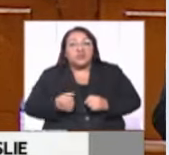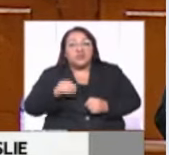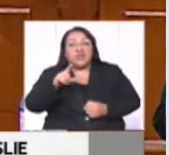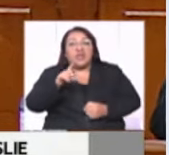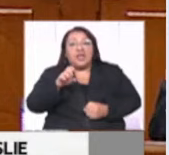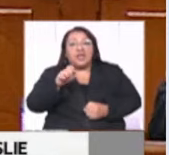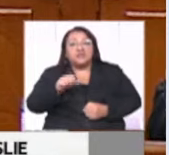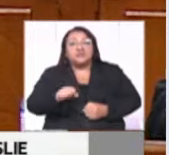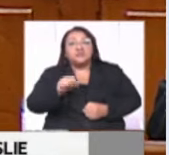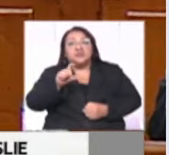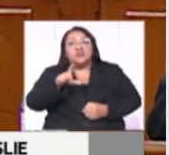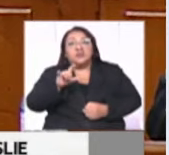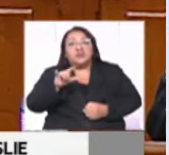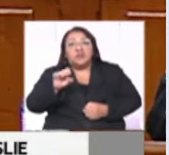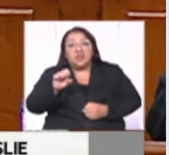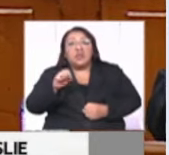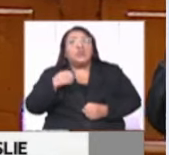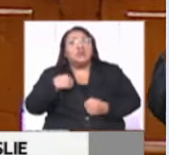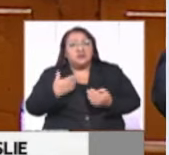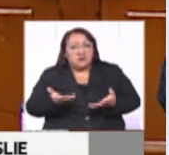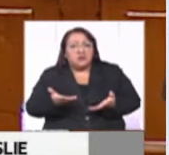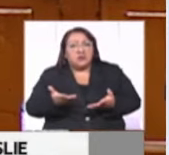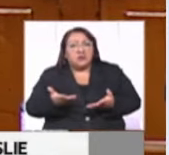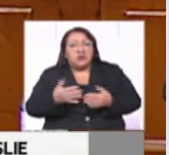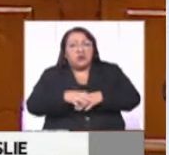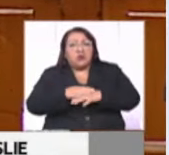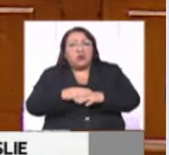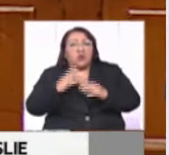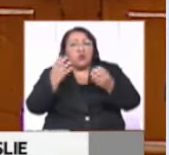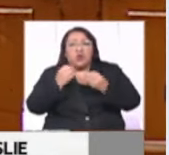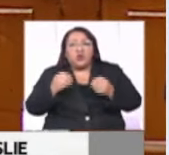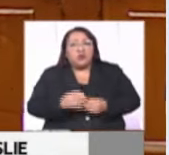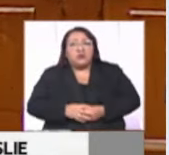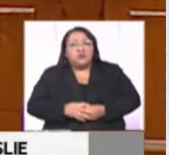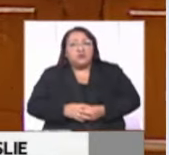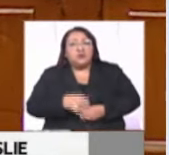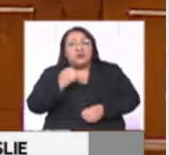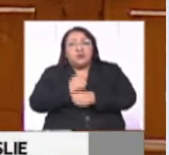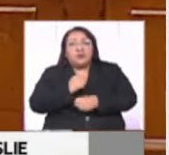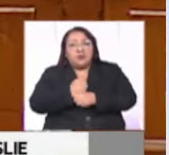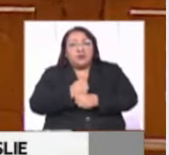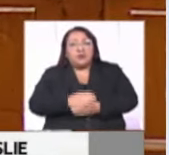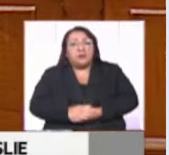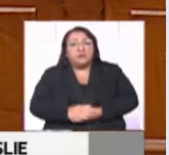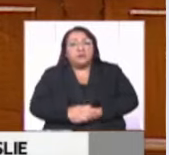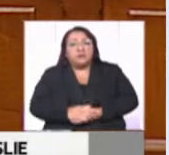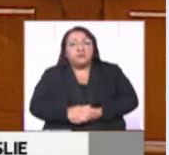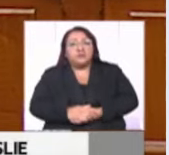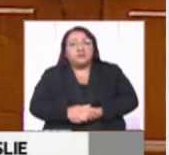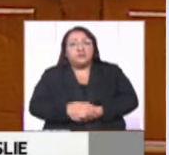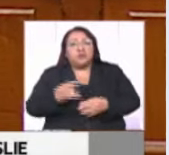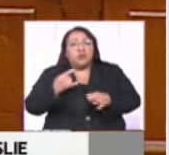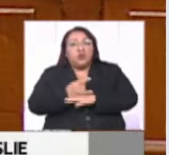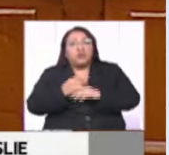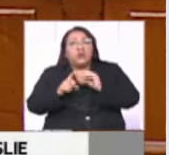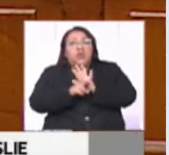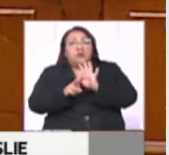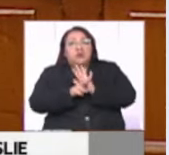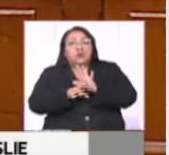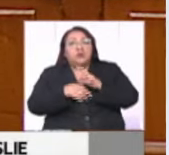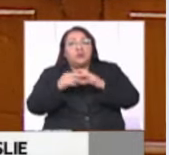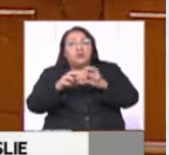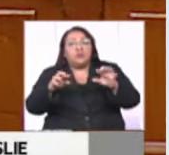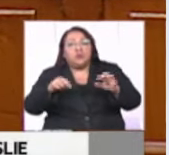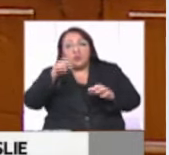Leslie Urteaga ha tenido una gestión nefasta, ha trabajado en contra de la voluntad del